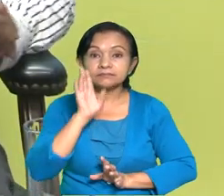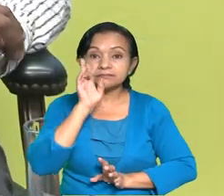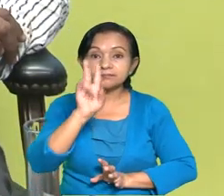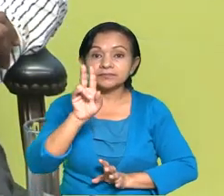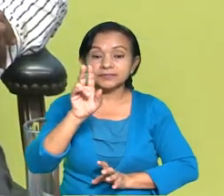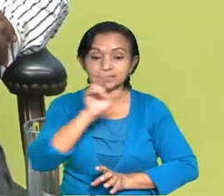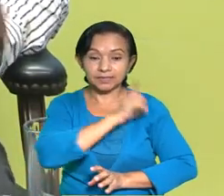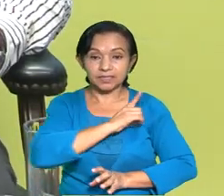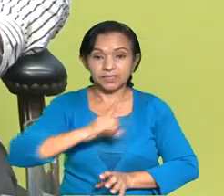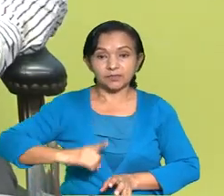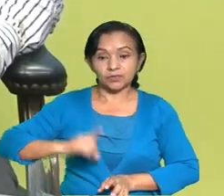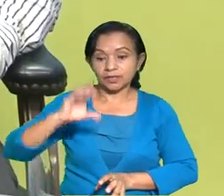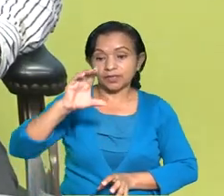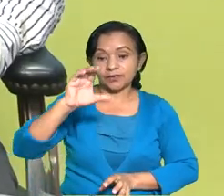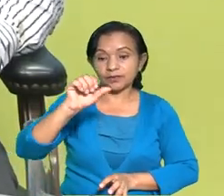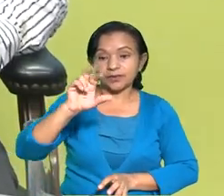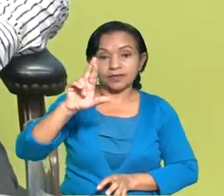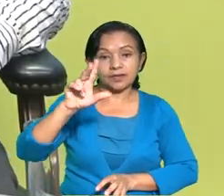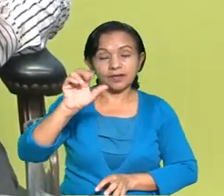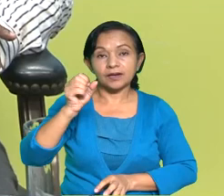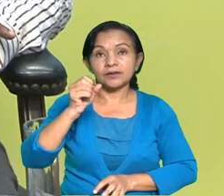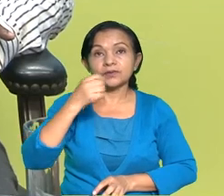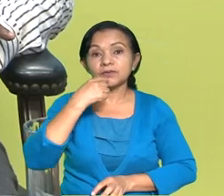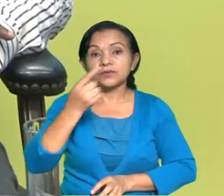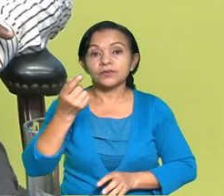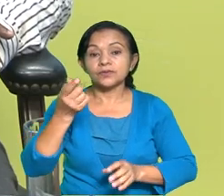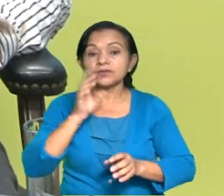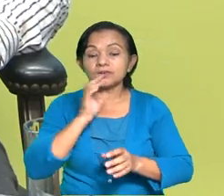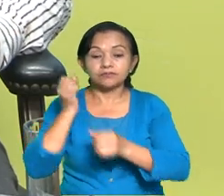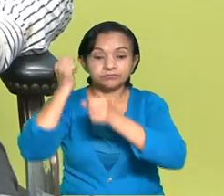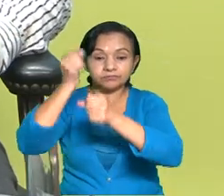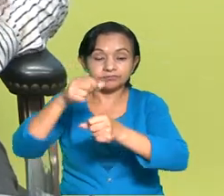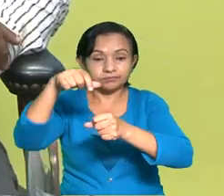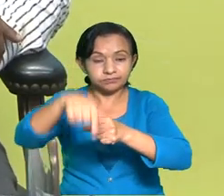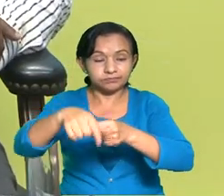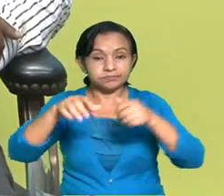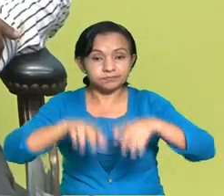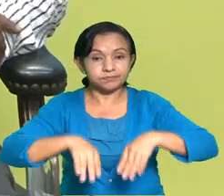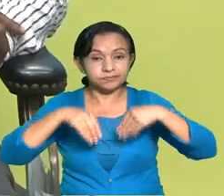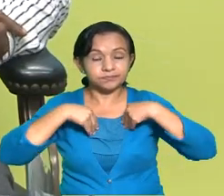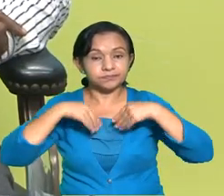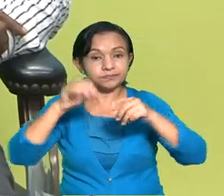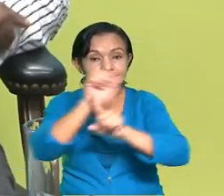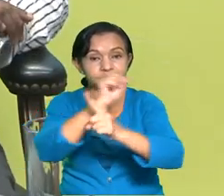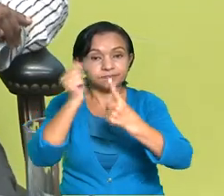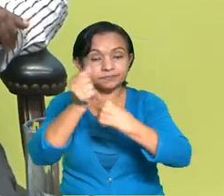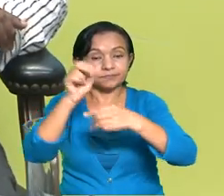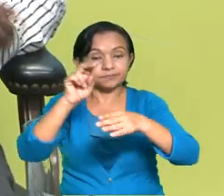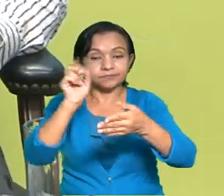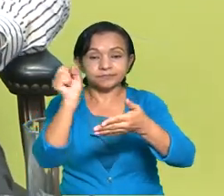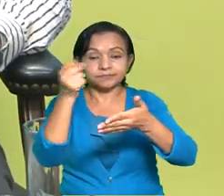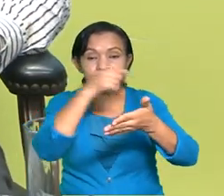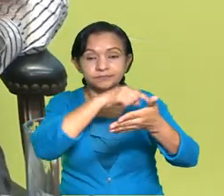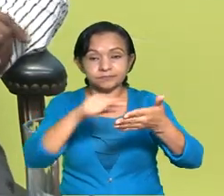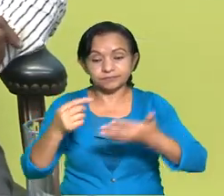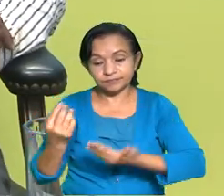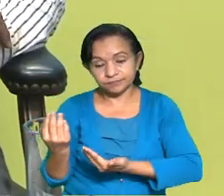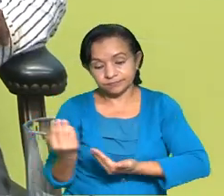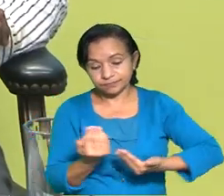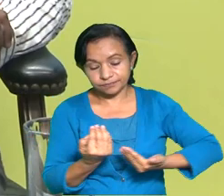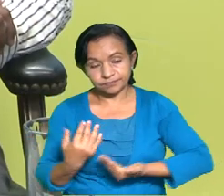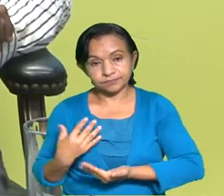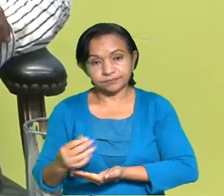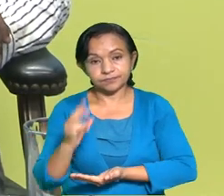diputado Carlos Emilio López hablándonos de cuándo se instauró en nuestra asamblea, en nuestra Nicaragua, pues la semana de la lactancia materna, que fue